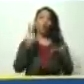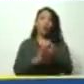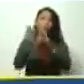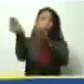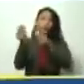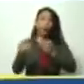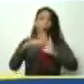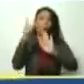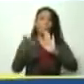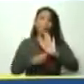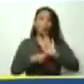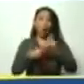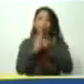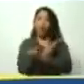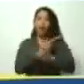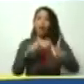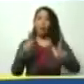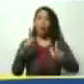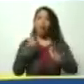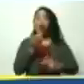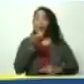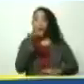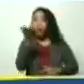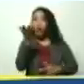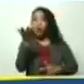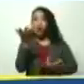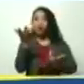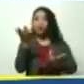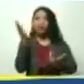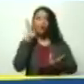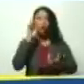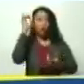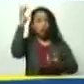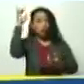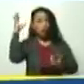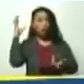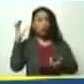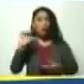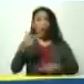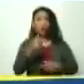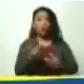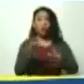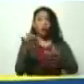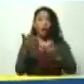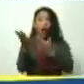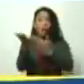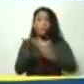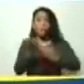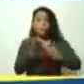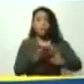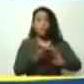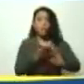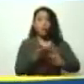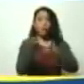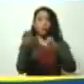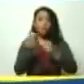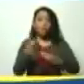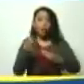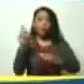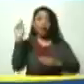libre de polvo y de paja y que los dividendos que ha dado Cidgo señora vicepresidenta